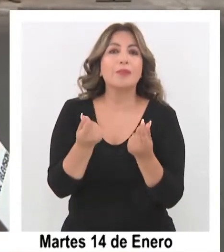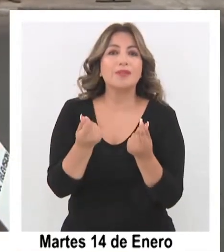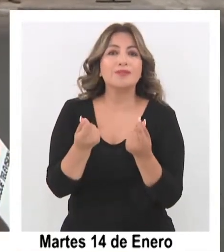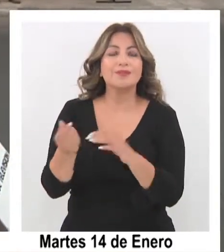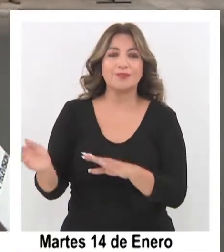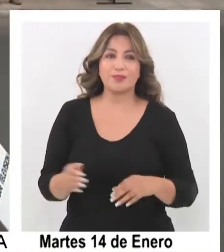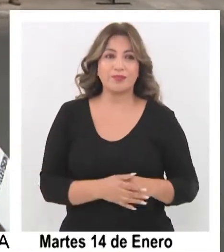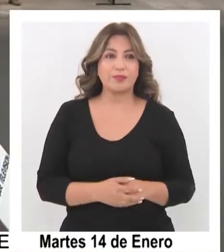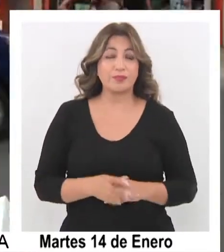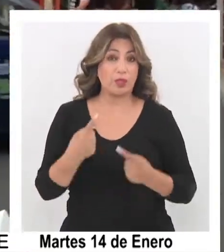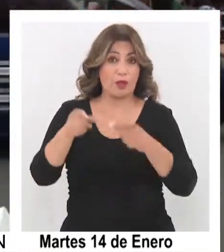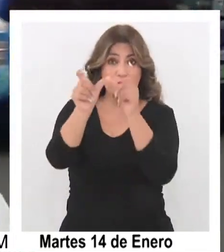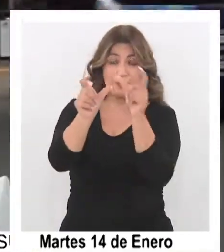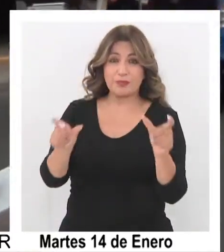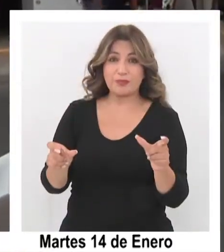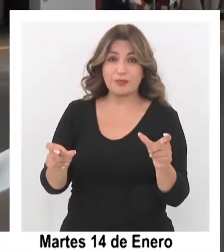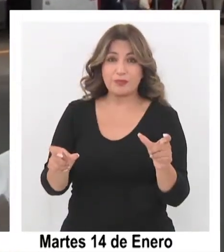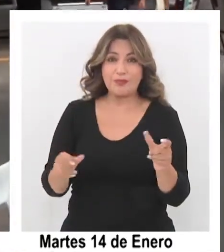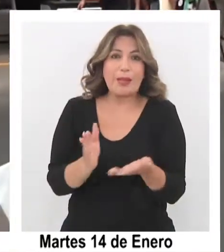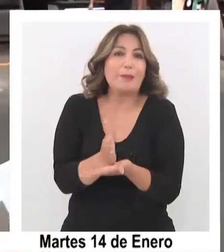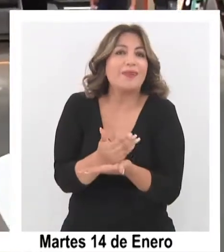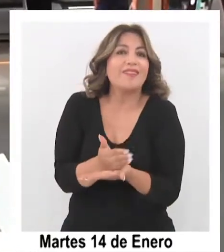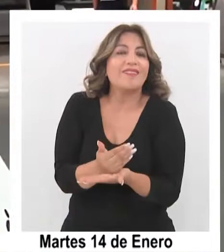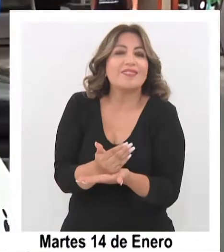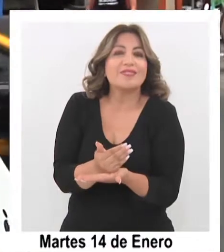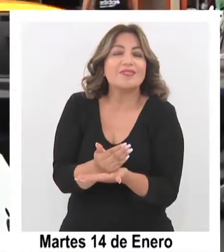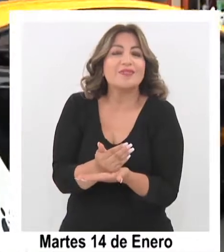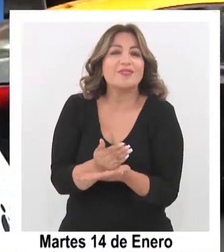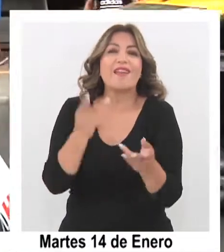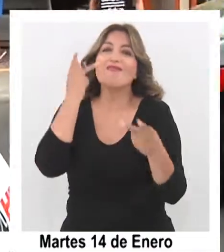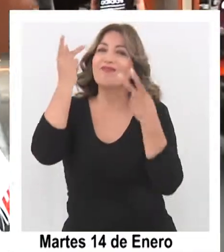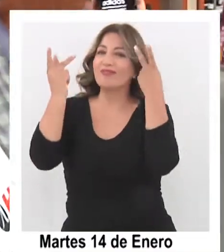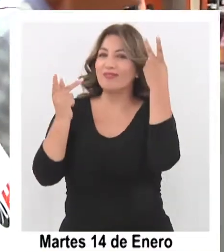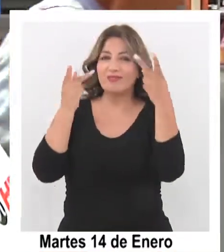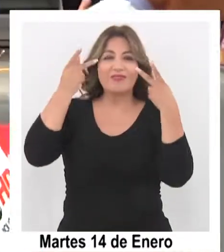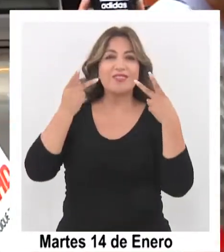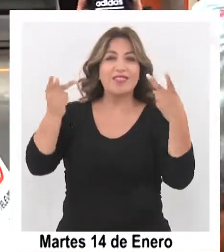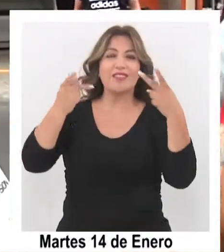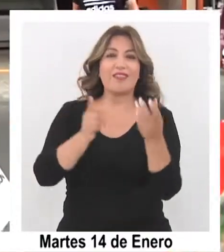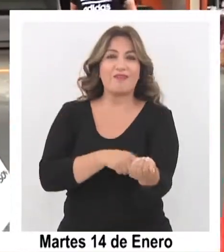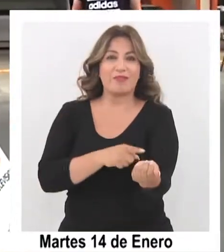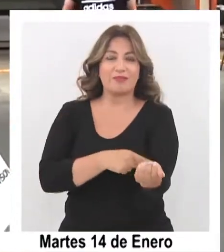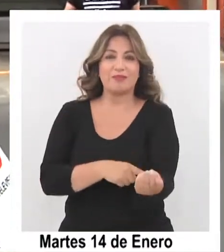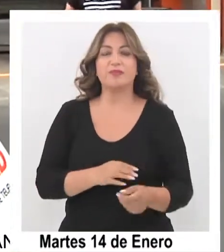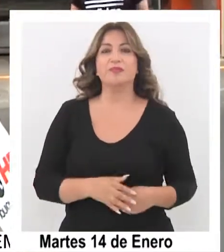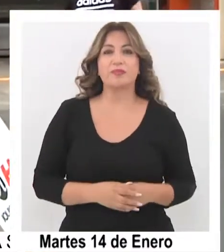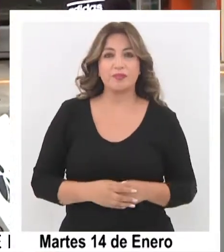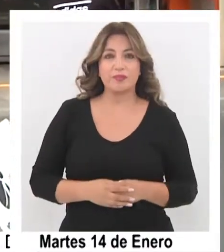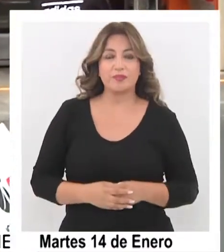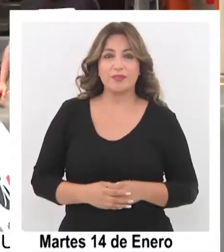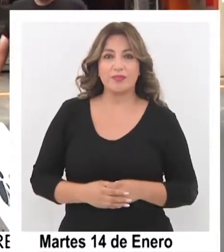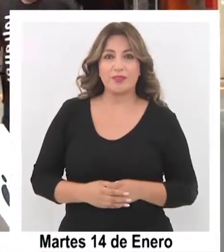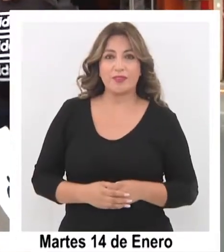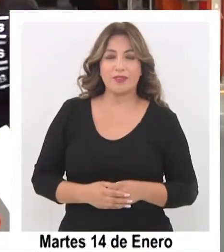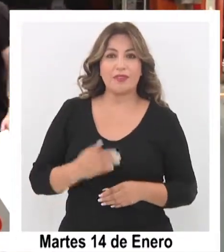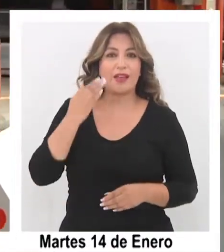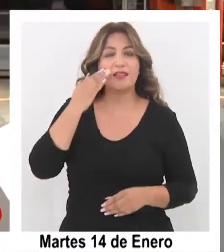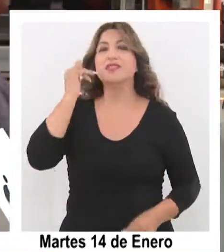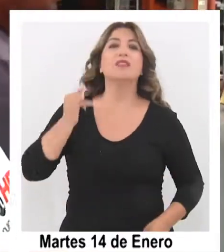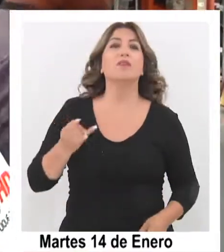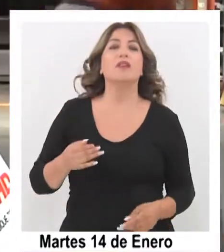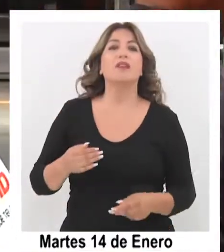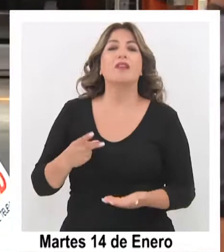plata más que nada. Otros tienen ya planificado el paseo familiar. Generalmente lo hacemos a